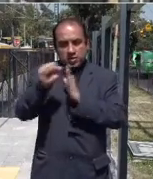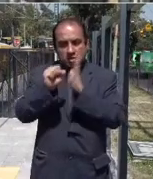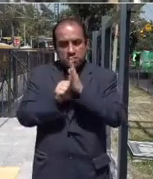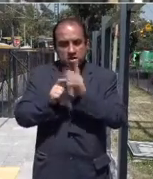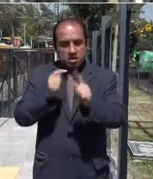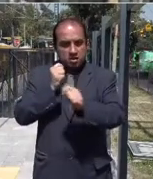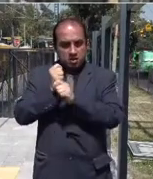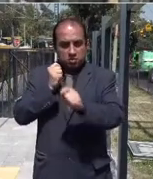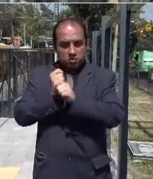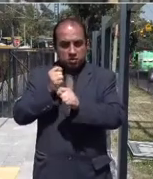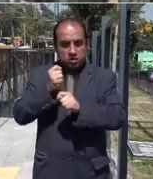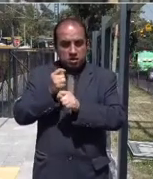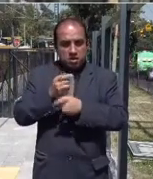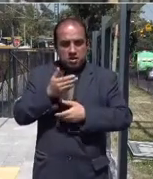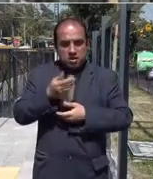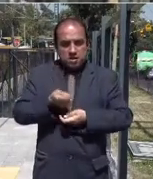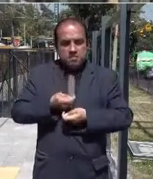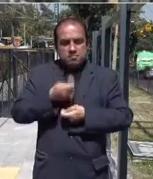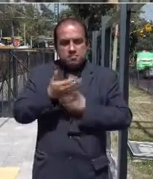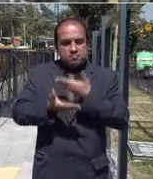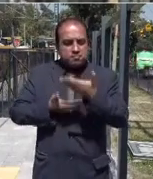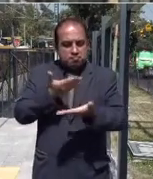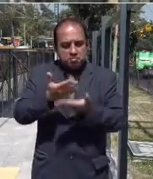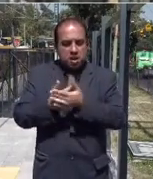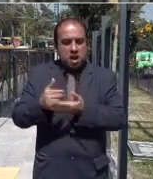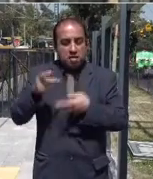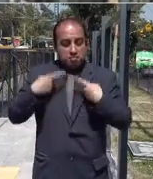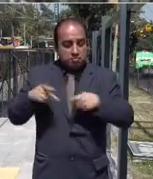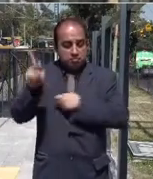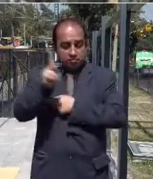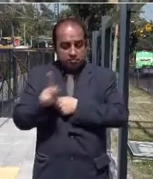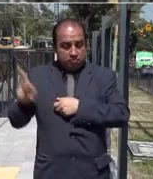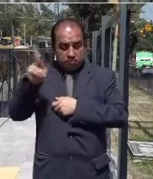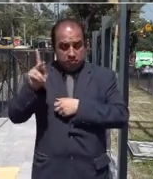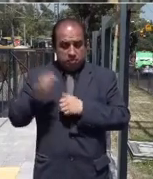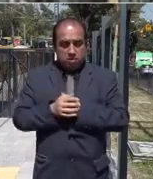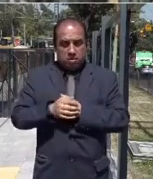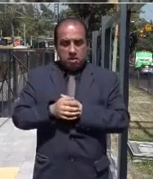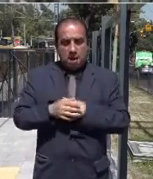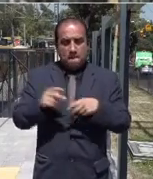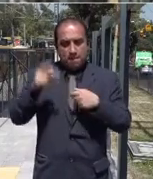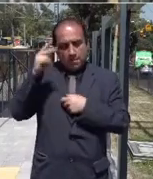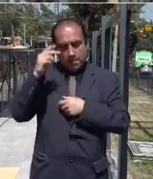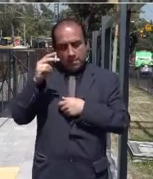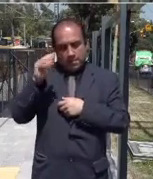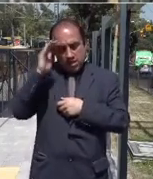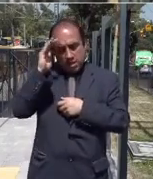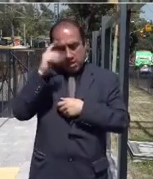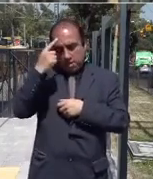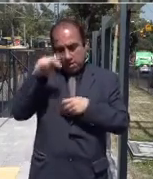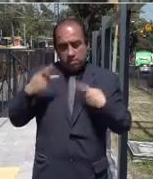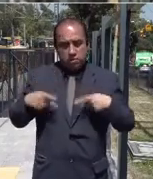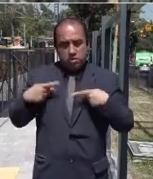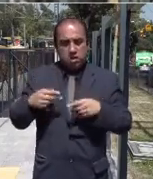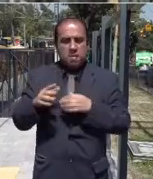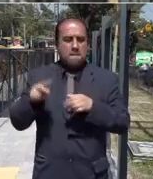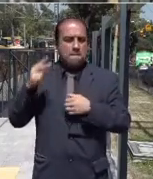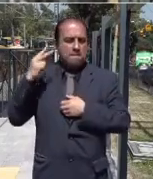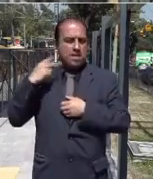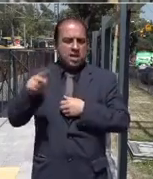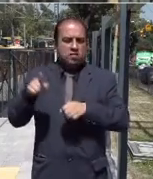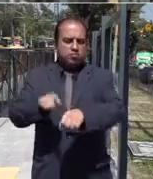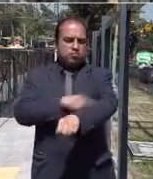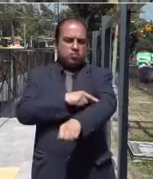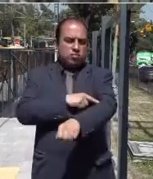tiene que servir a la ciudadanía, tiene que darle servicio a las personas que hacen los viajes más largos para que sean viajes más cortos, de mejor